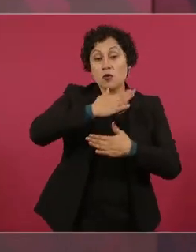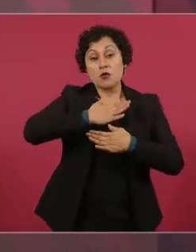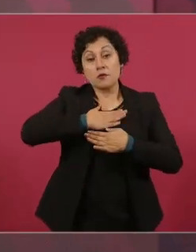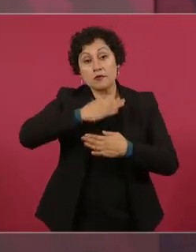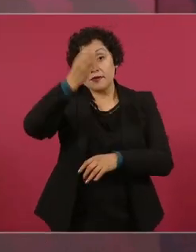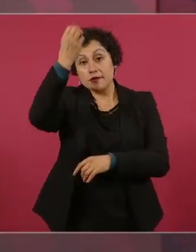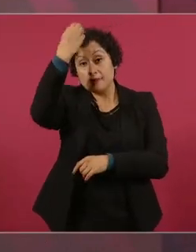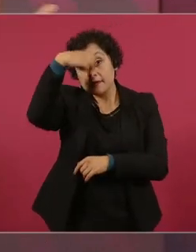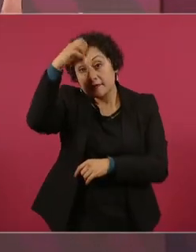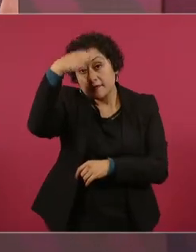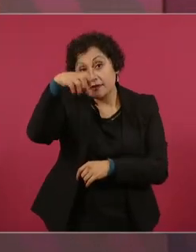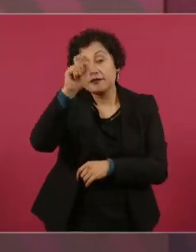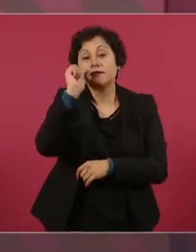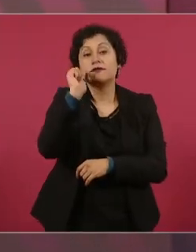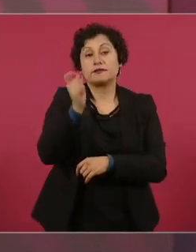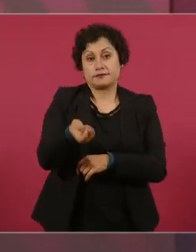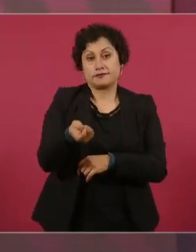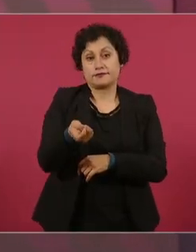yo quise,